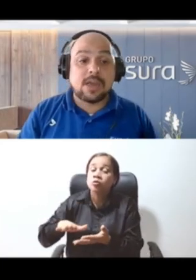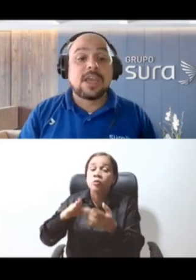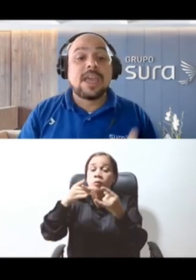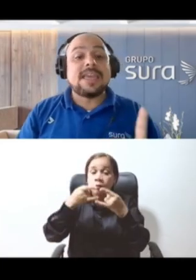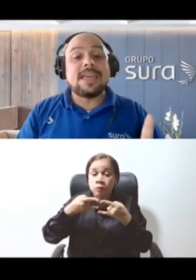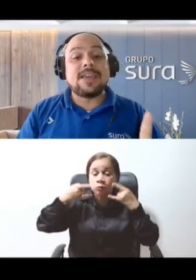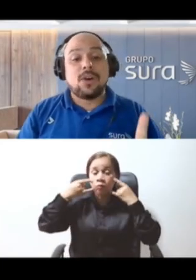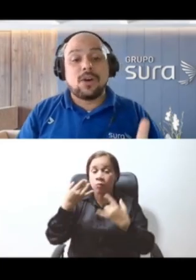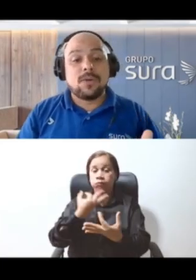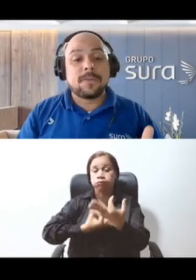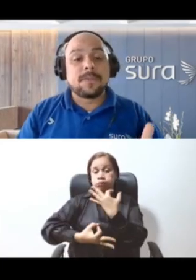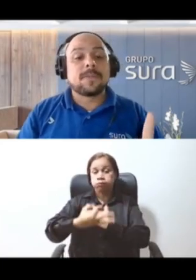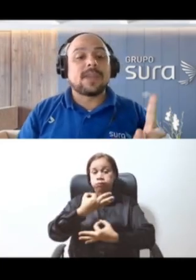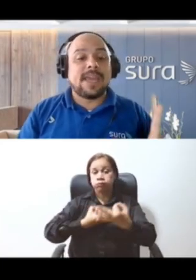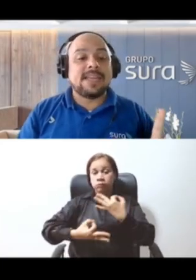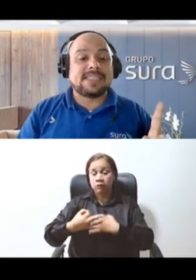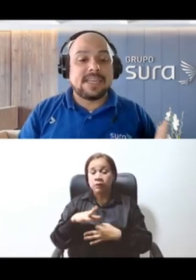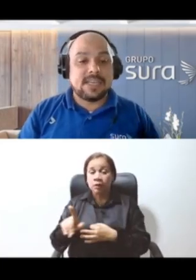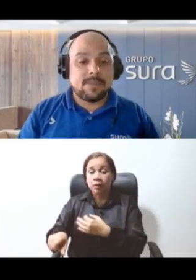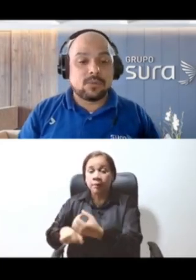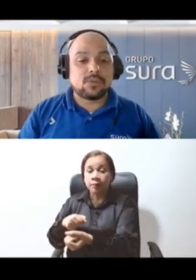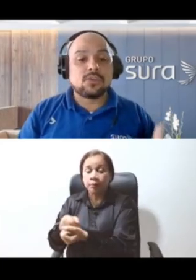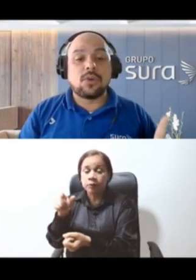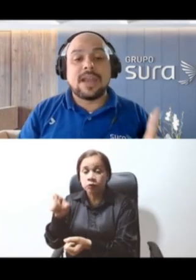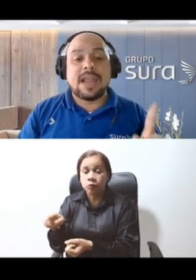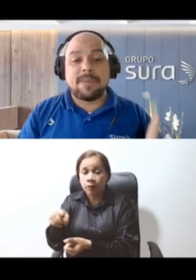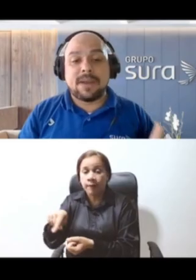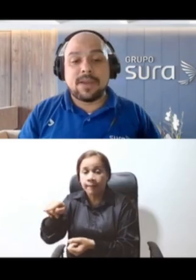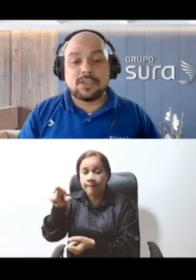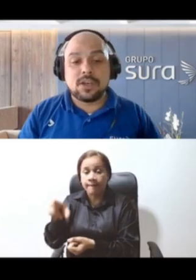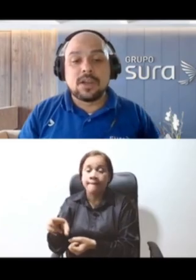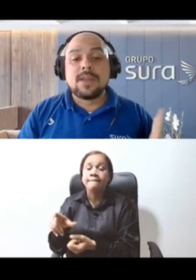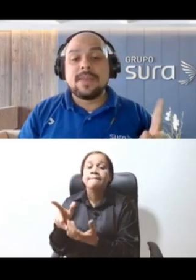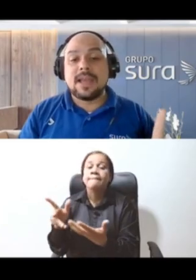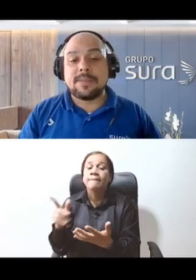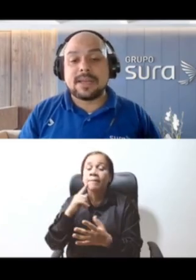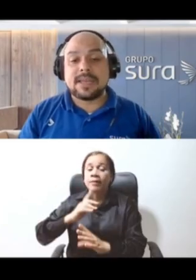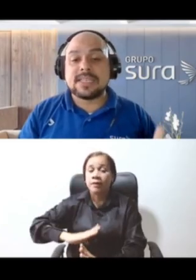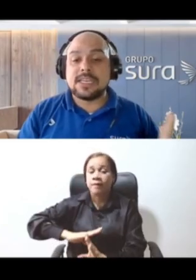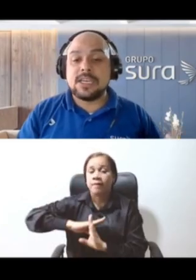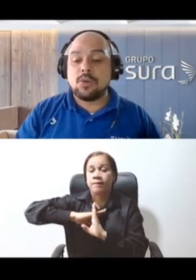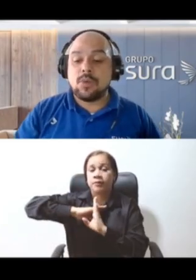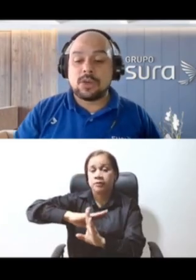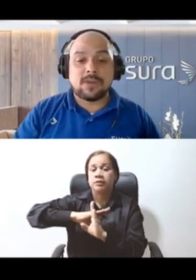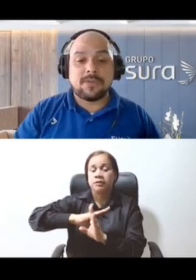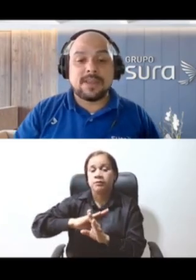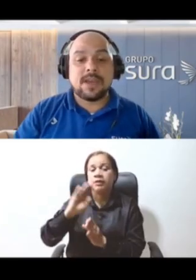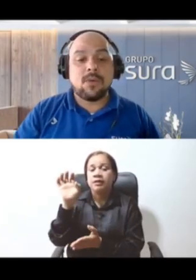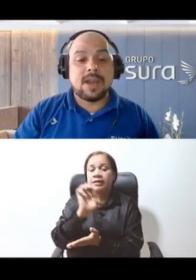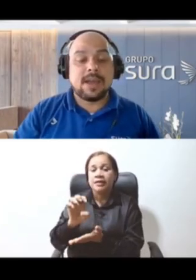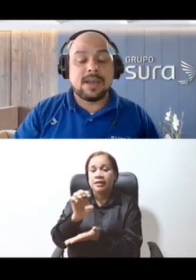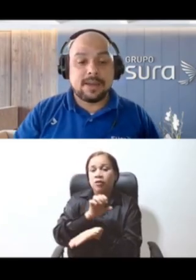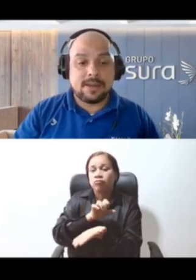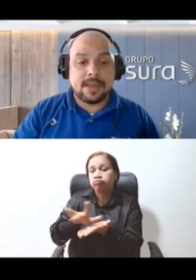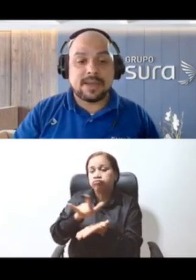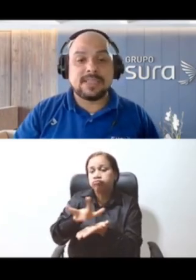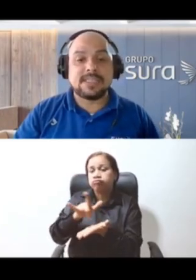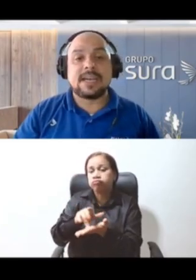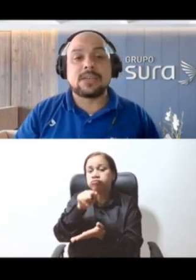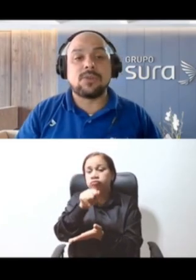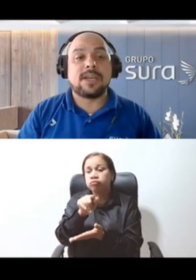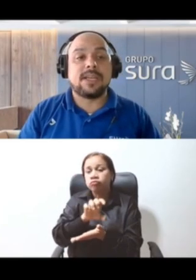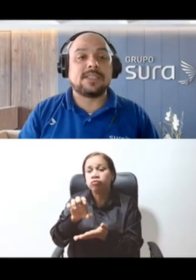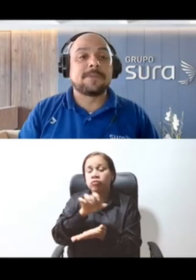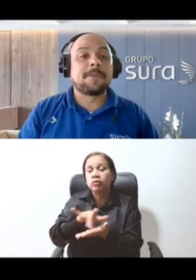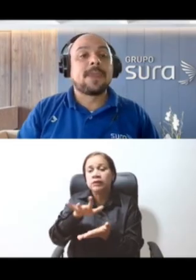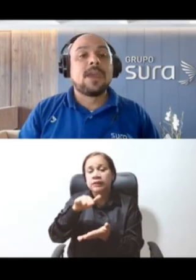auxiliar lesionados y, ojo, enseñemos sobre la prevención de las emergencias y cómo actuar frente a una